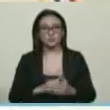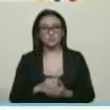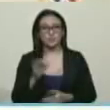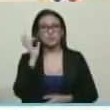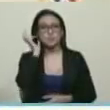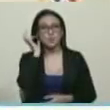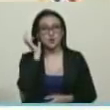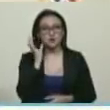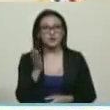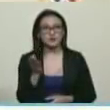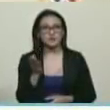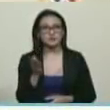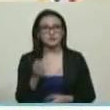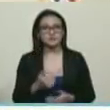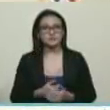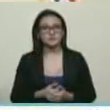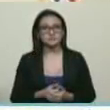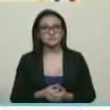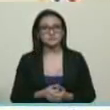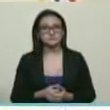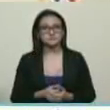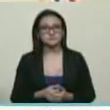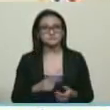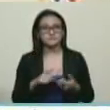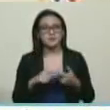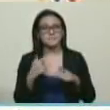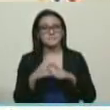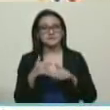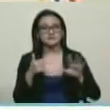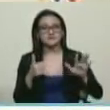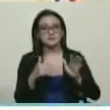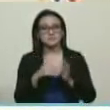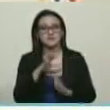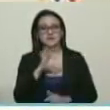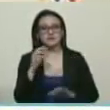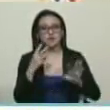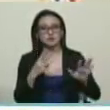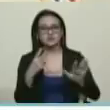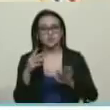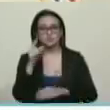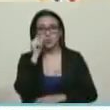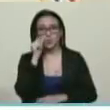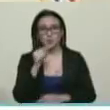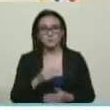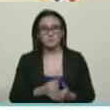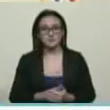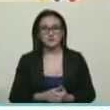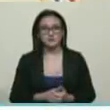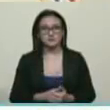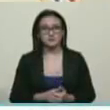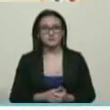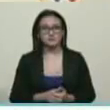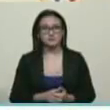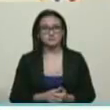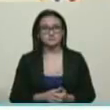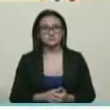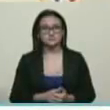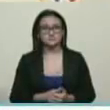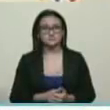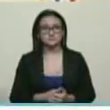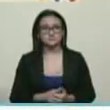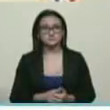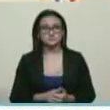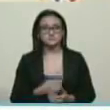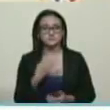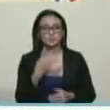mujeres en las circunscripciones nominales y 6.588 fueron hombres en las circunscripciones nominales también, es decir,